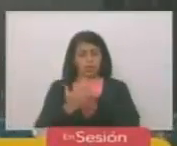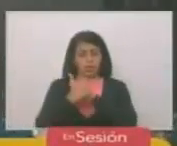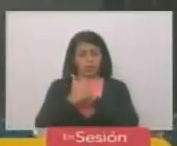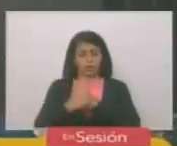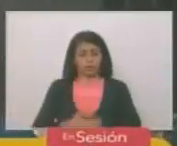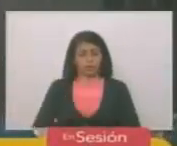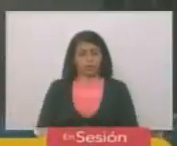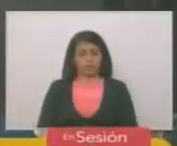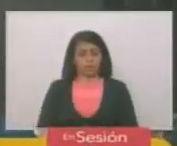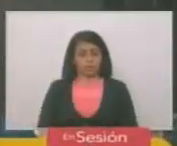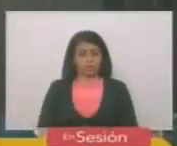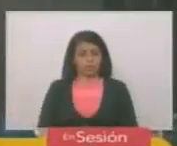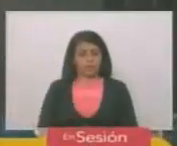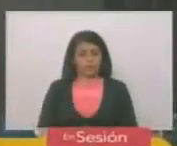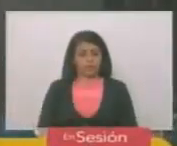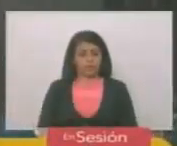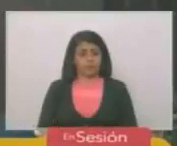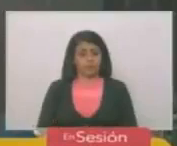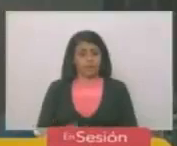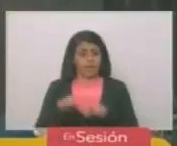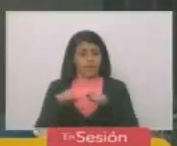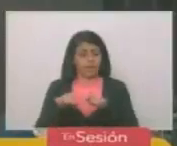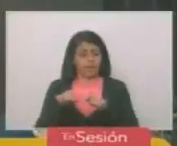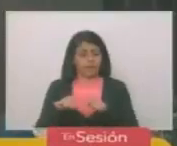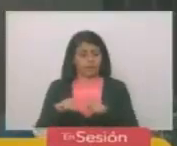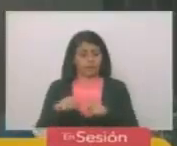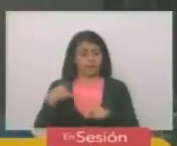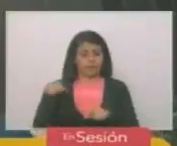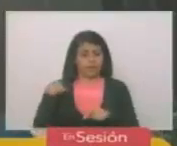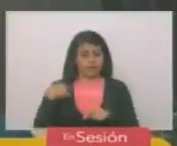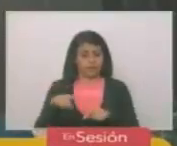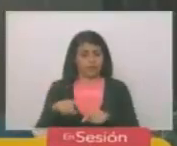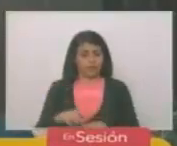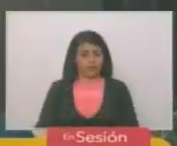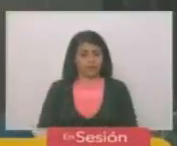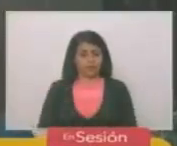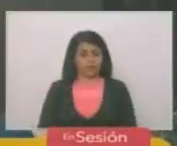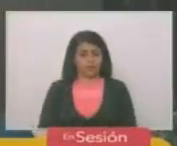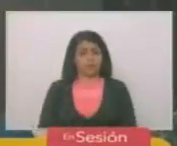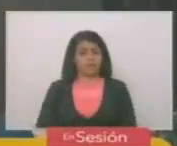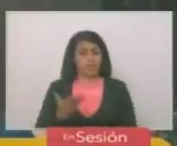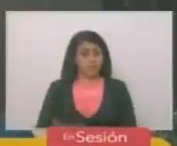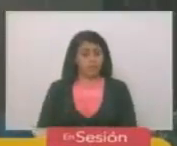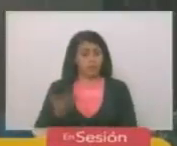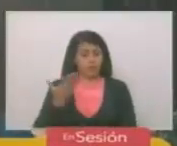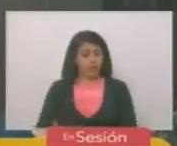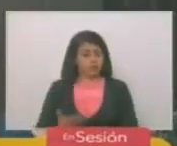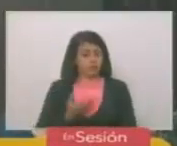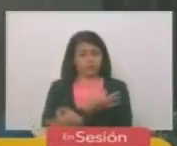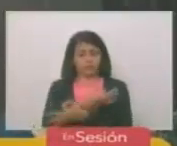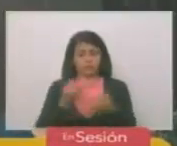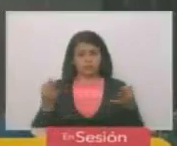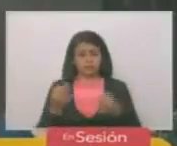Rodríguez. Eso, compañero, tiene una significación